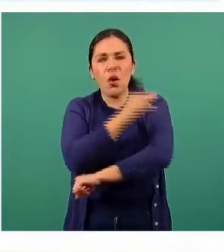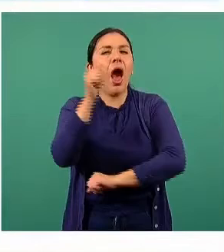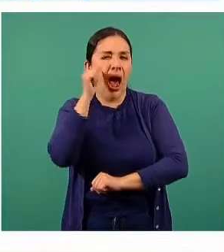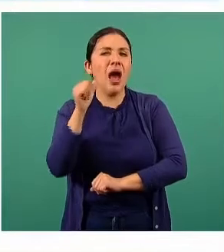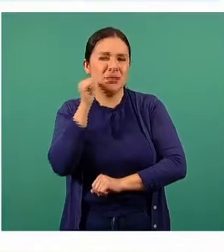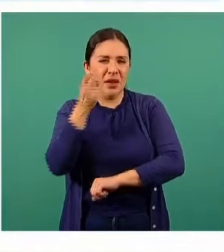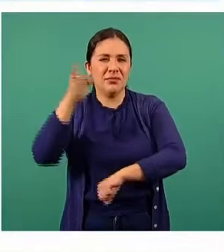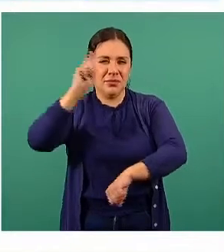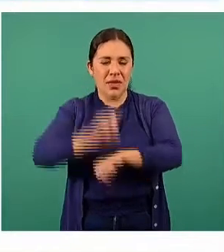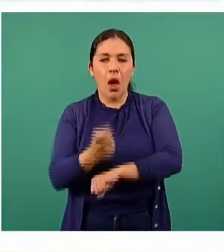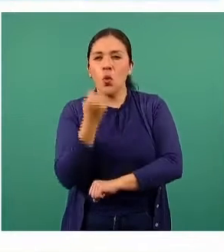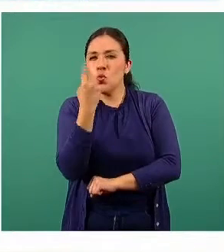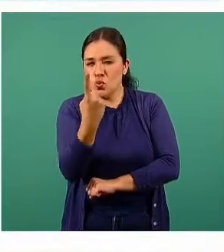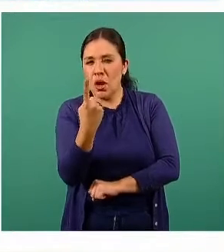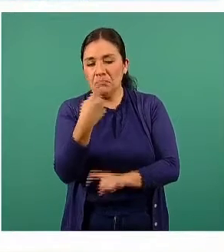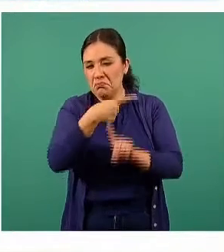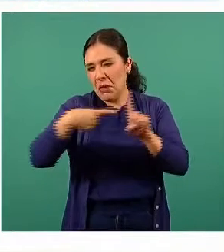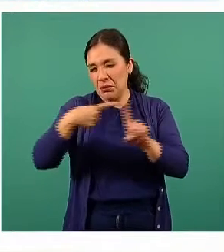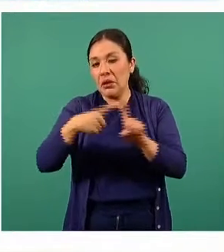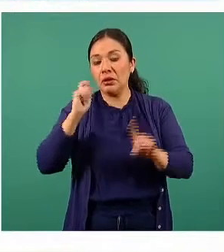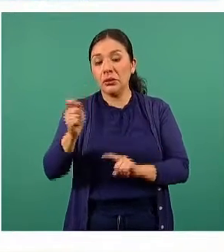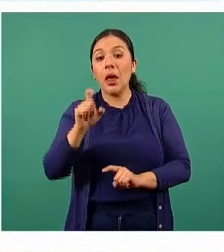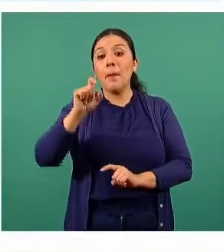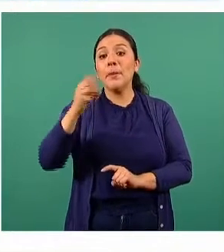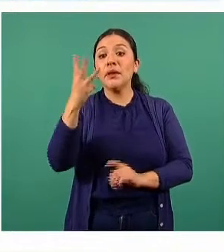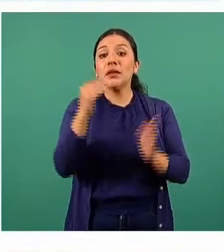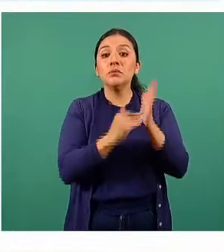de ayer.